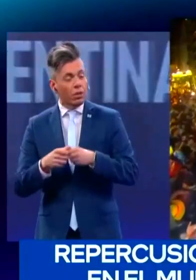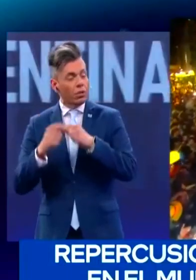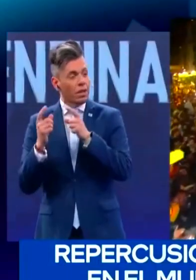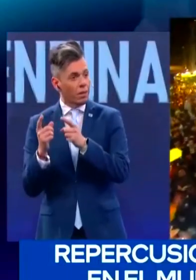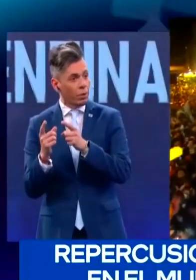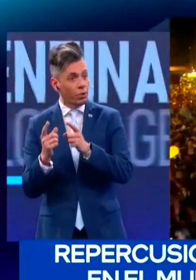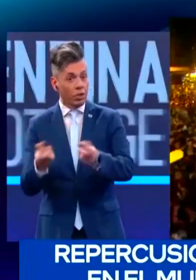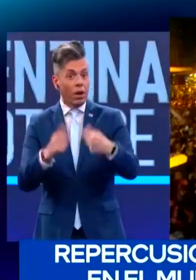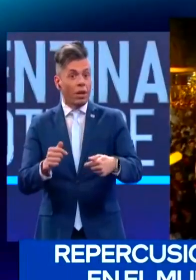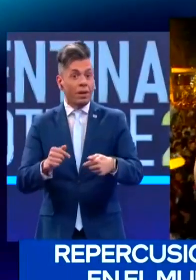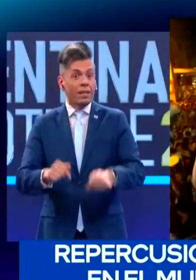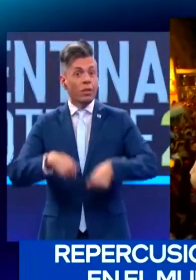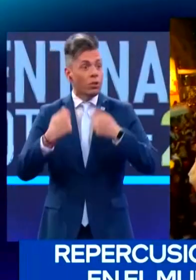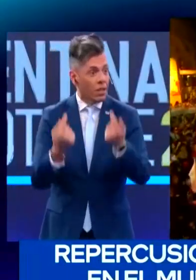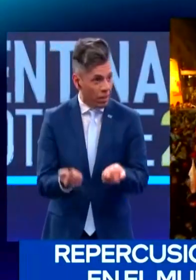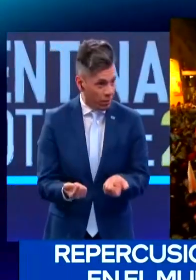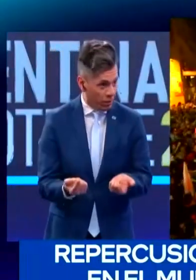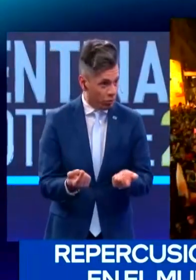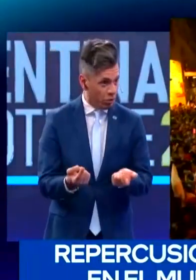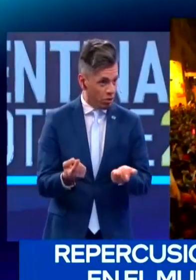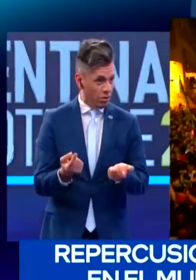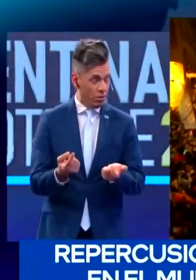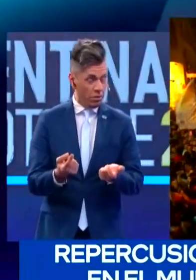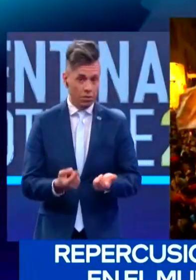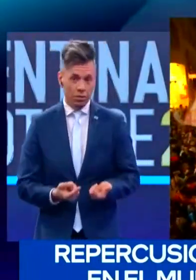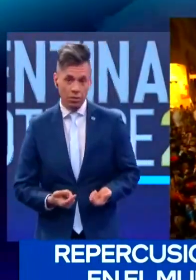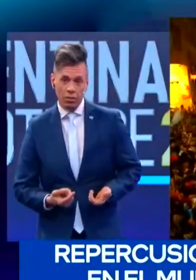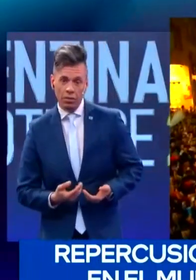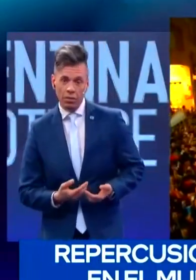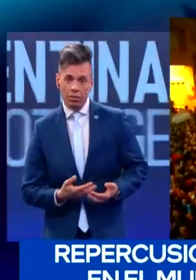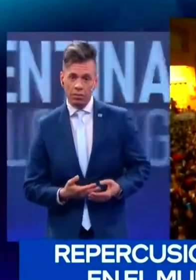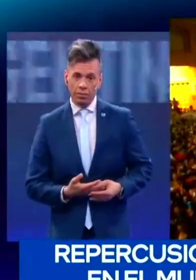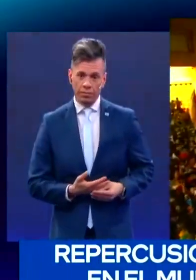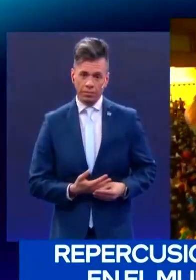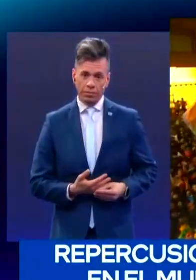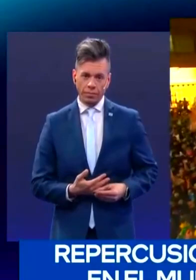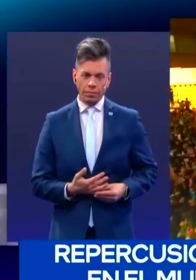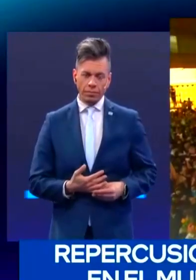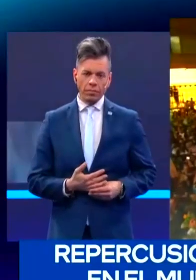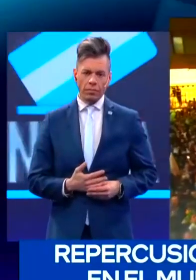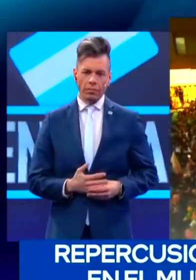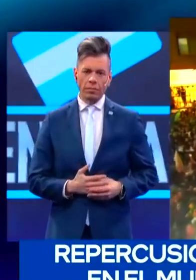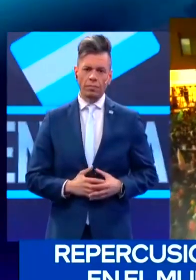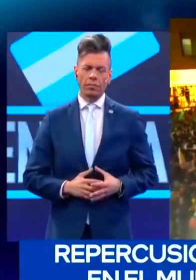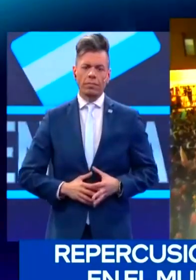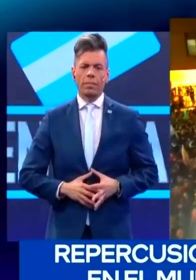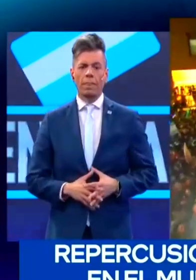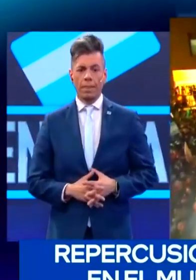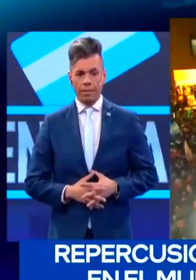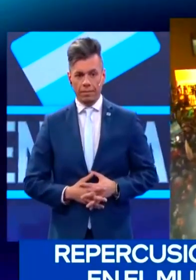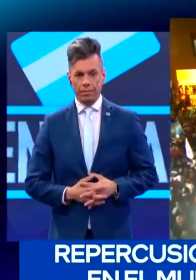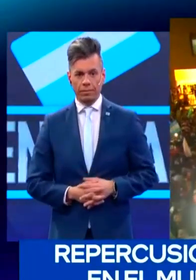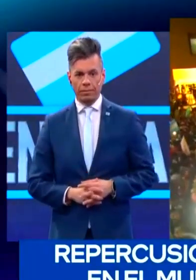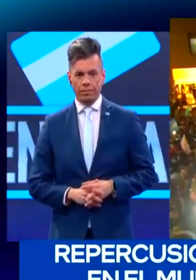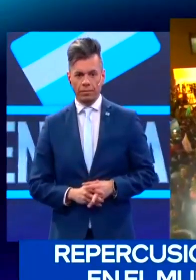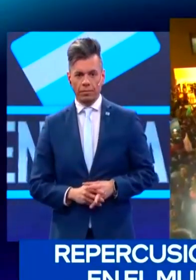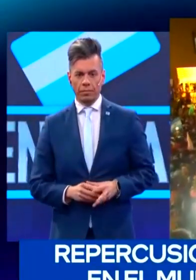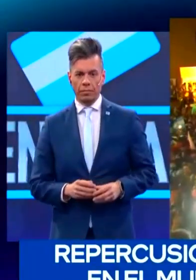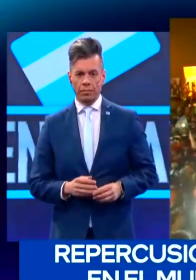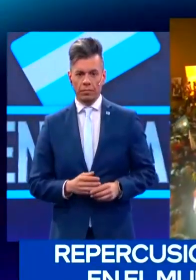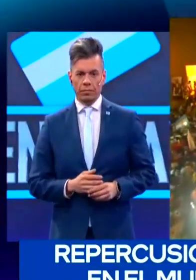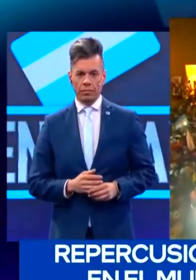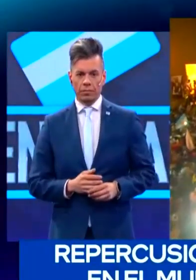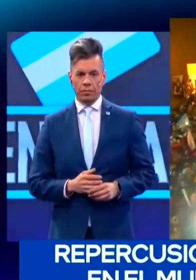hoy tiene otra repercusión y ahora va a tener otra repercusión. Lógicamente, ahora son empleados públicos que han sido elegidos por el pueblo